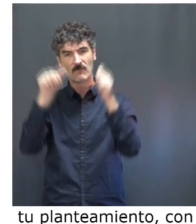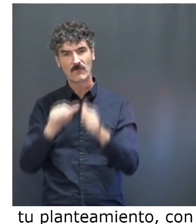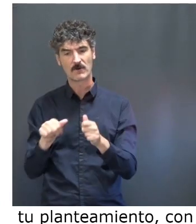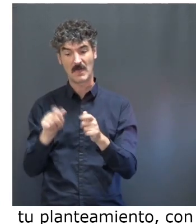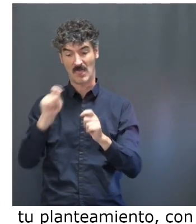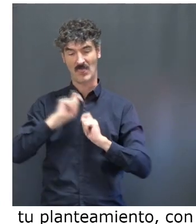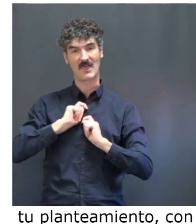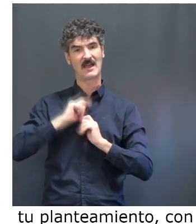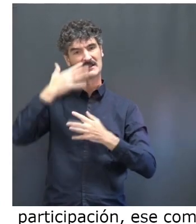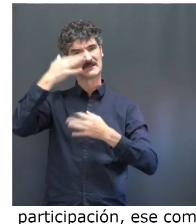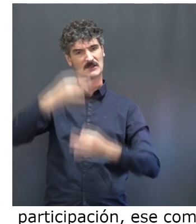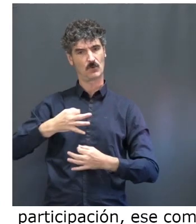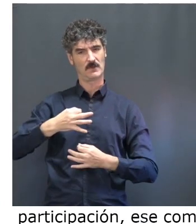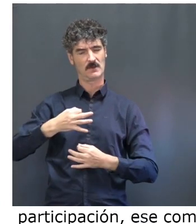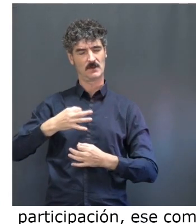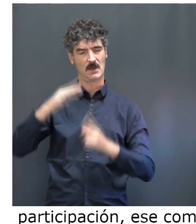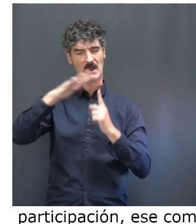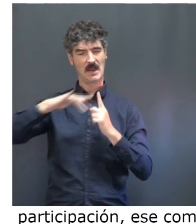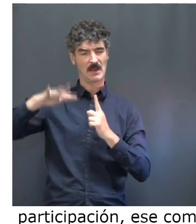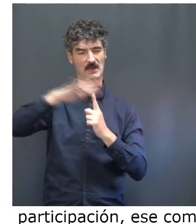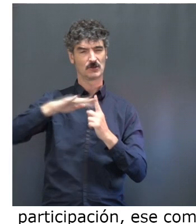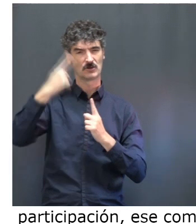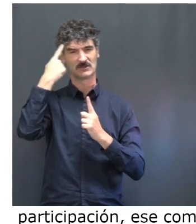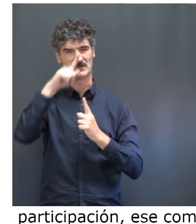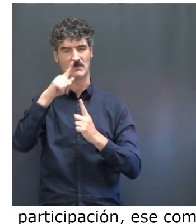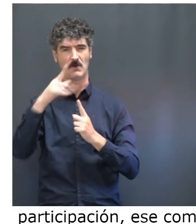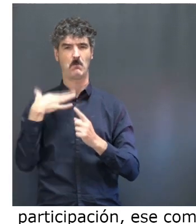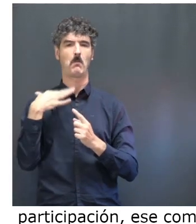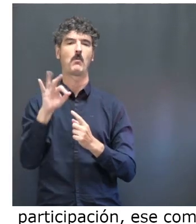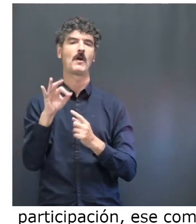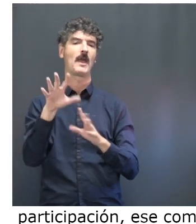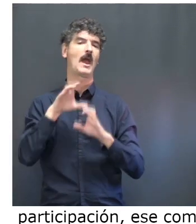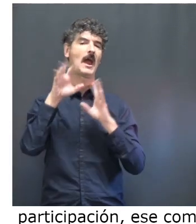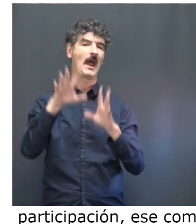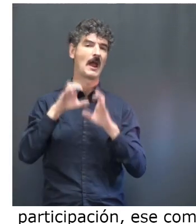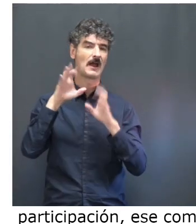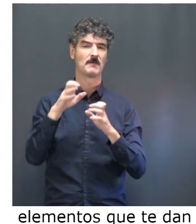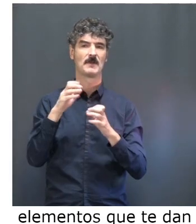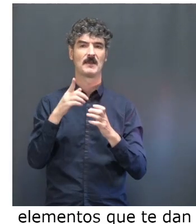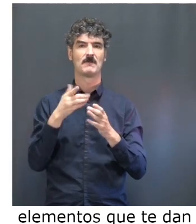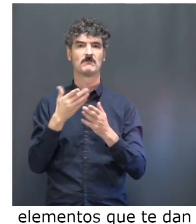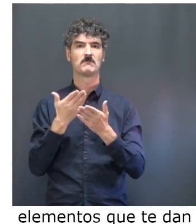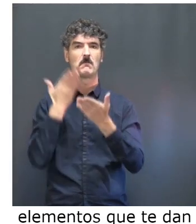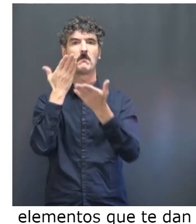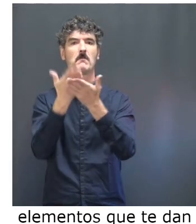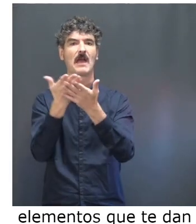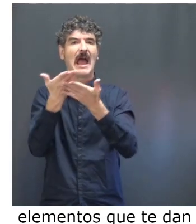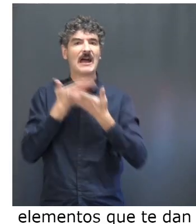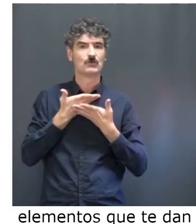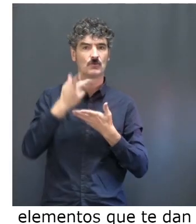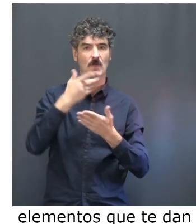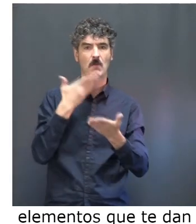la seguridad de saber que estás en un entorno en el que puedes aprender, en el que puedes pedir ayuda, en el que puedes ser